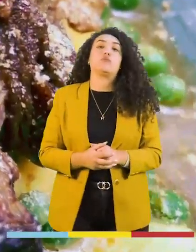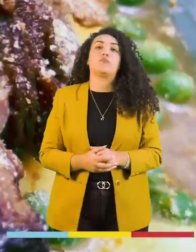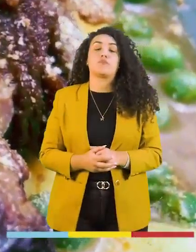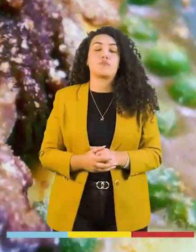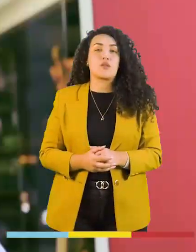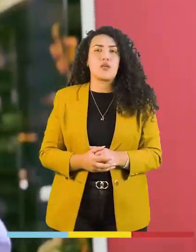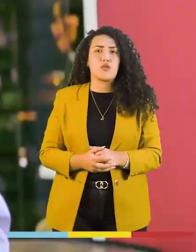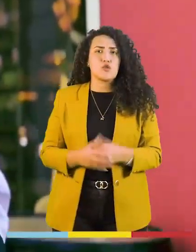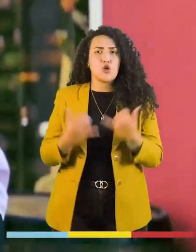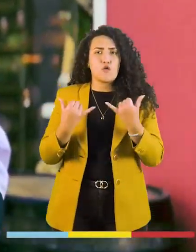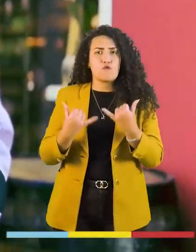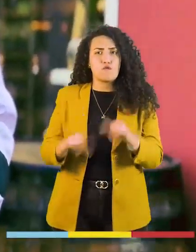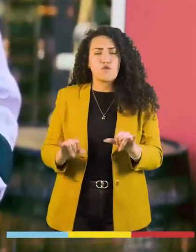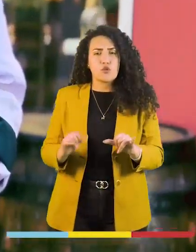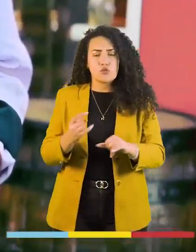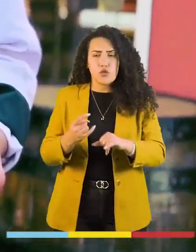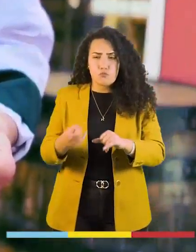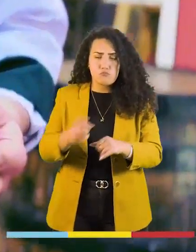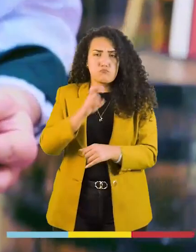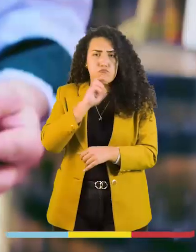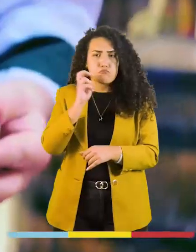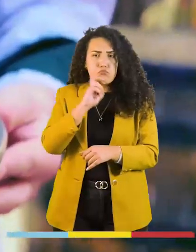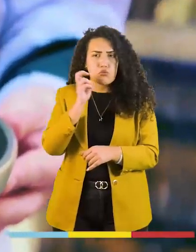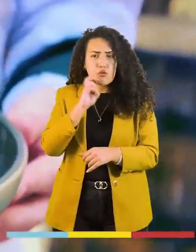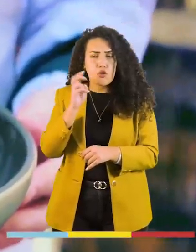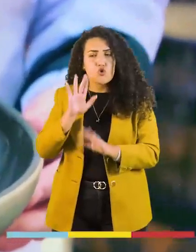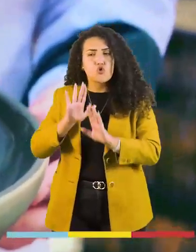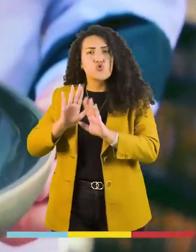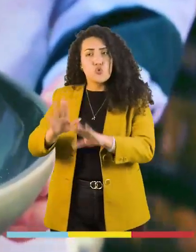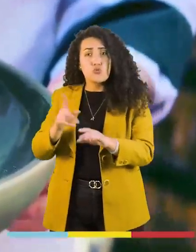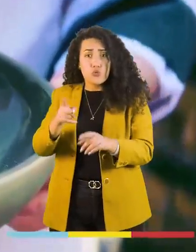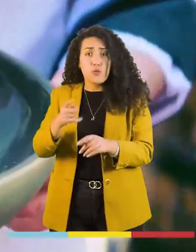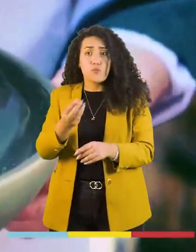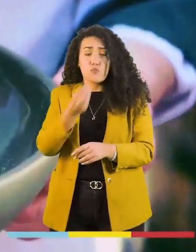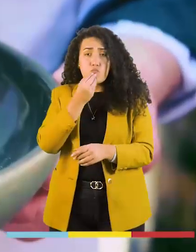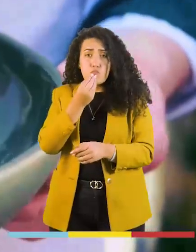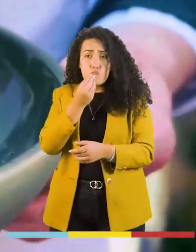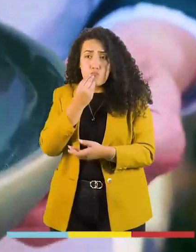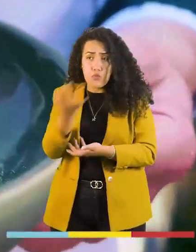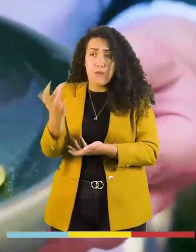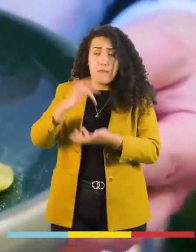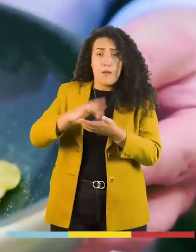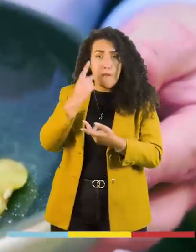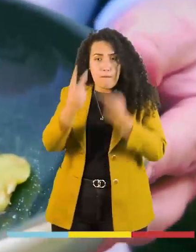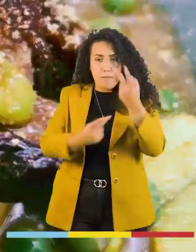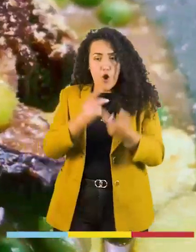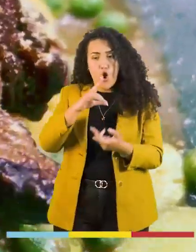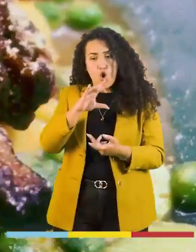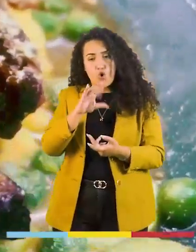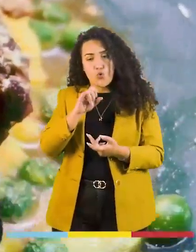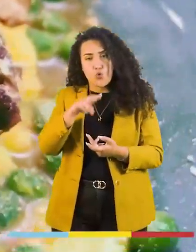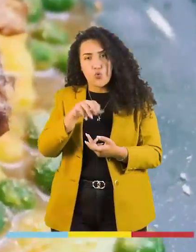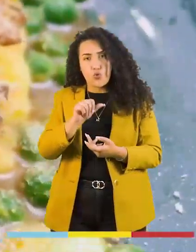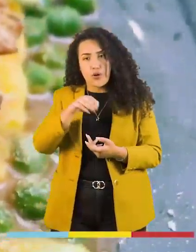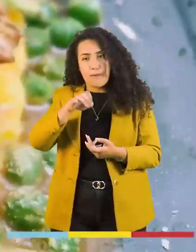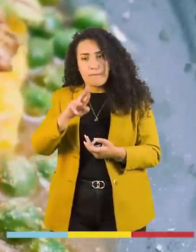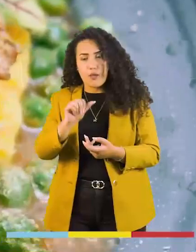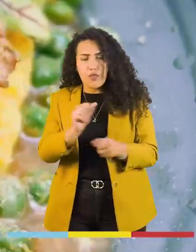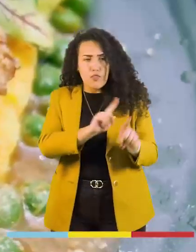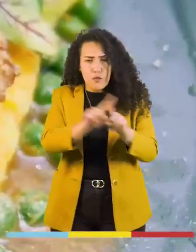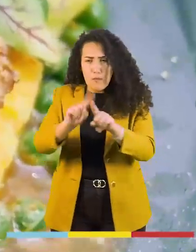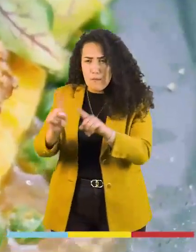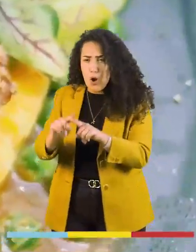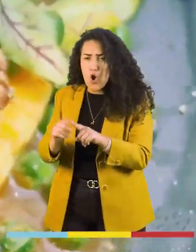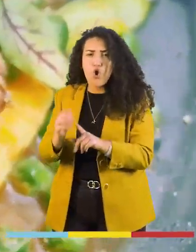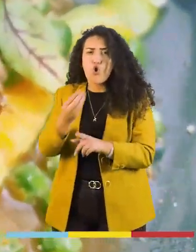final, un espectacular cordero sesquileño que pueden disfrutar en Cunamía, en estas fiestas, junto con su familia y todos ustedes,